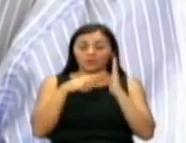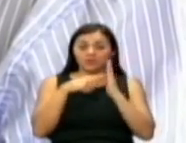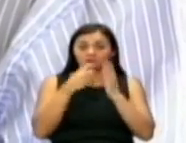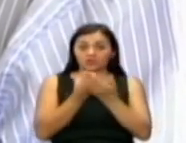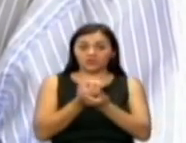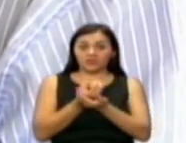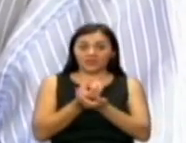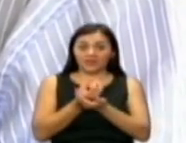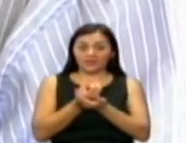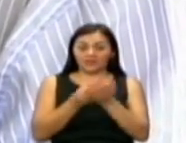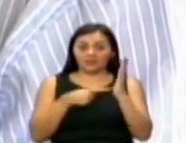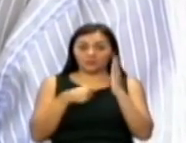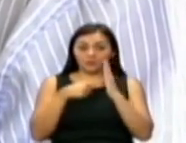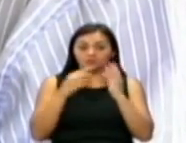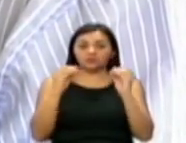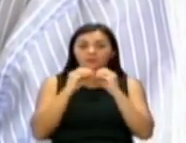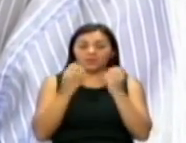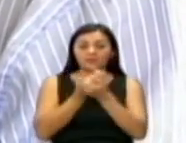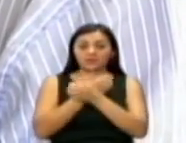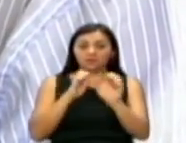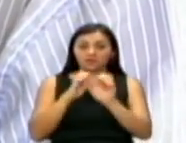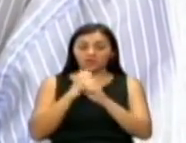otras exoneraciones